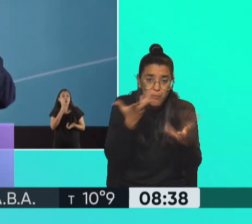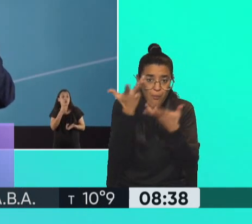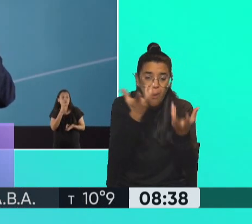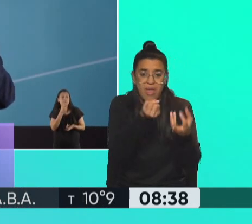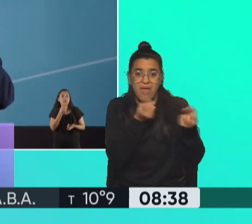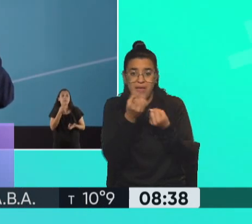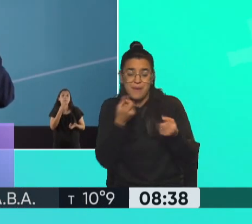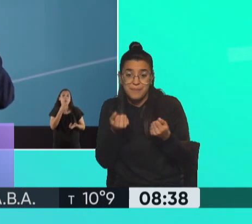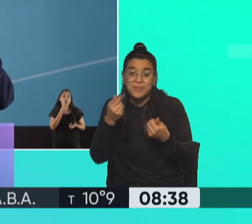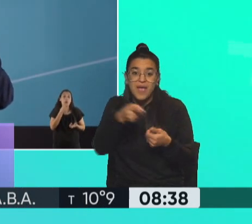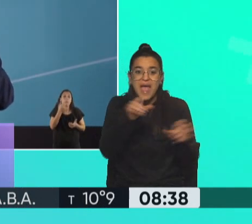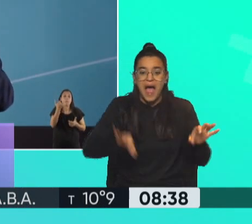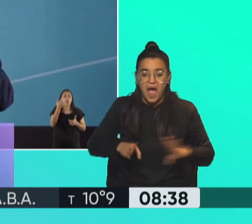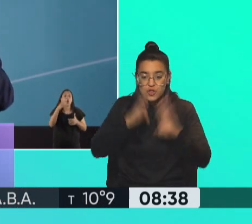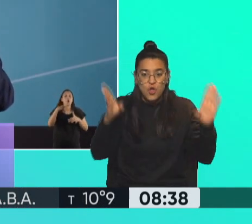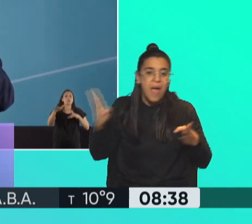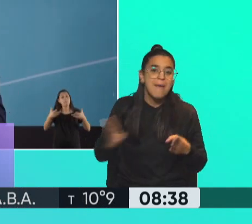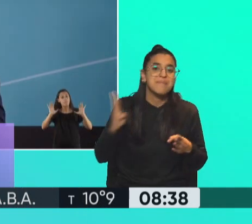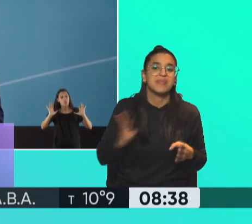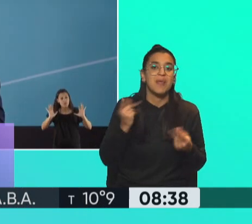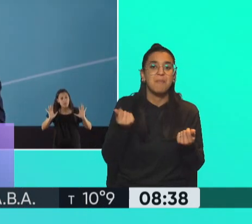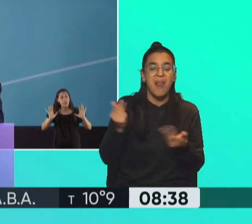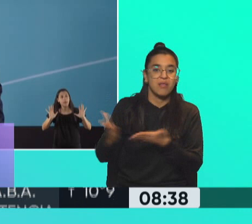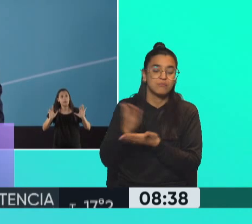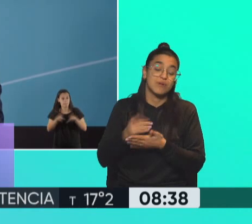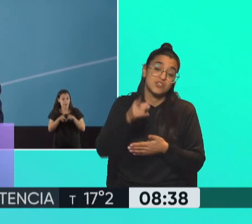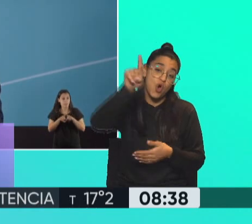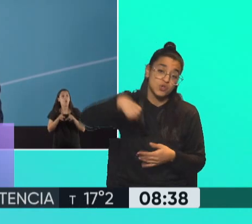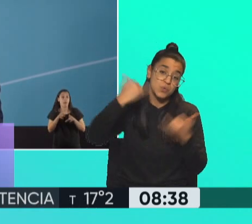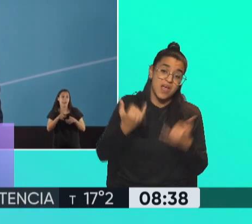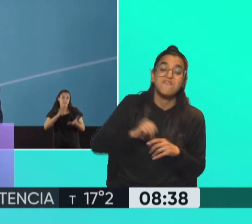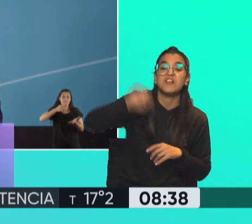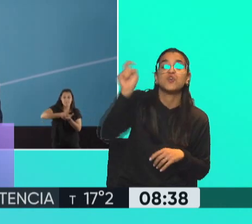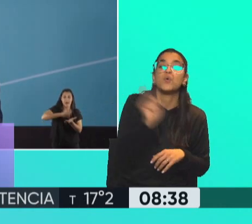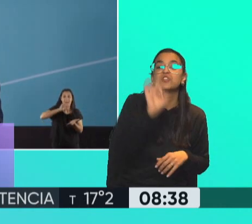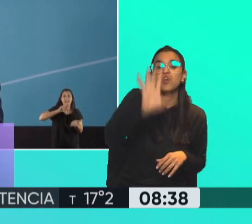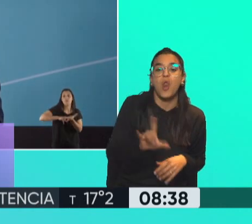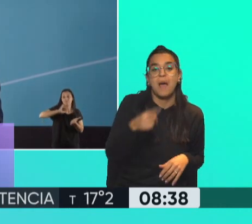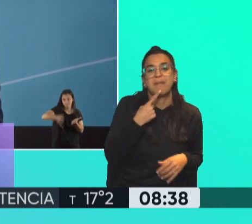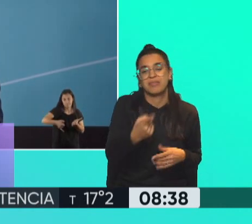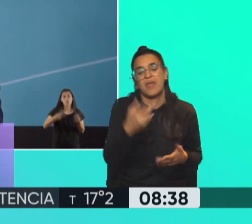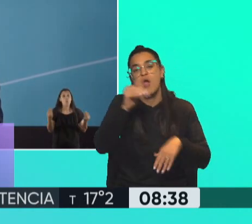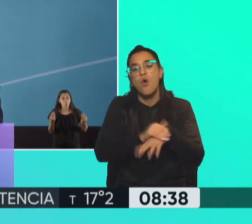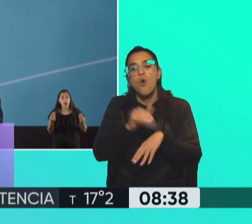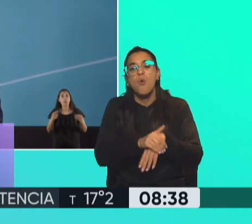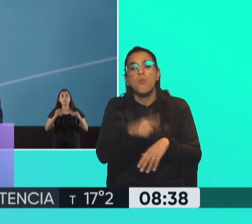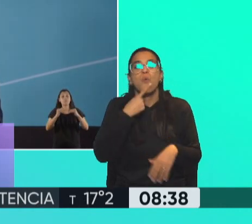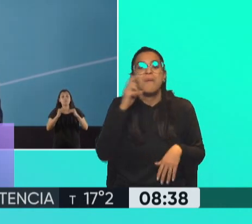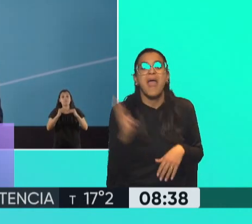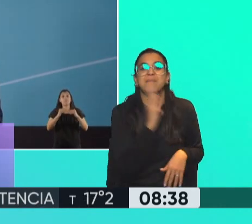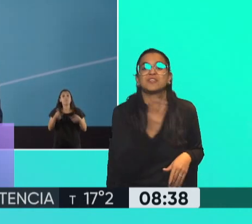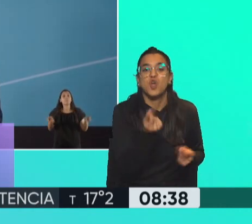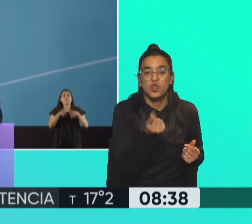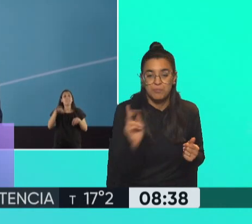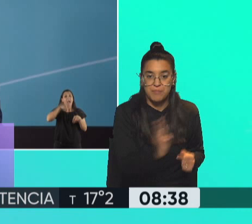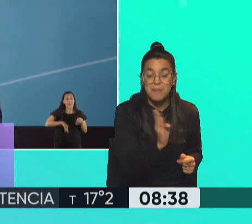año se emite mucho y por supuesto eso tiene algunas consecuencias. La inflación no es solamente producto de la emisión,